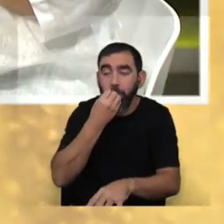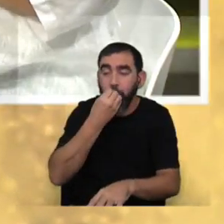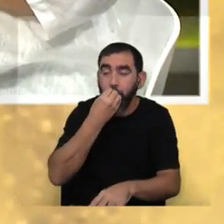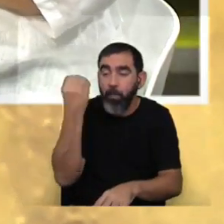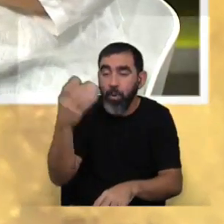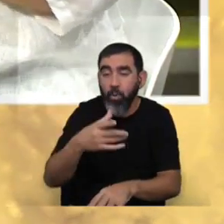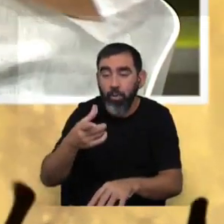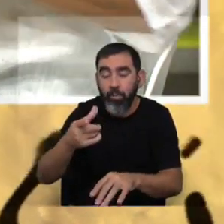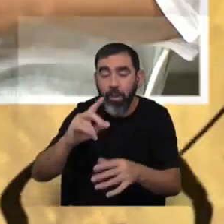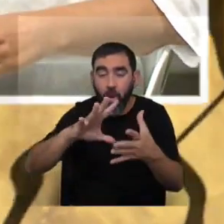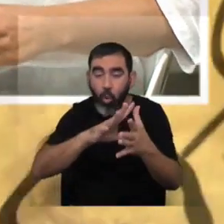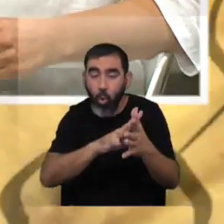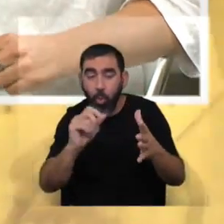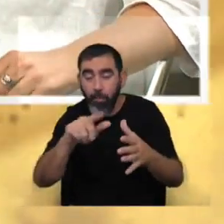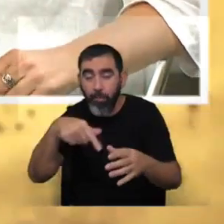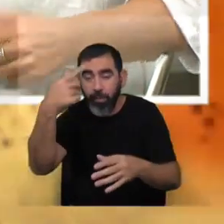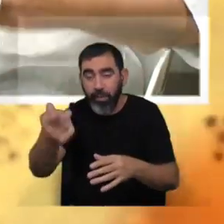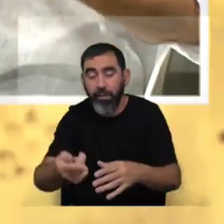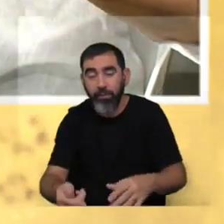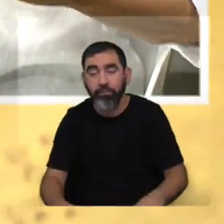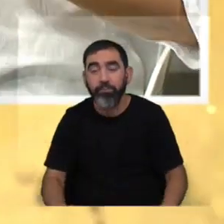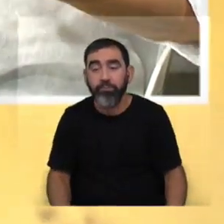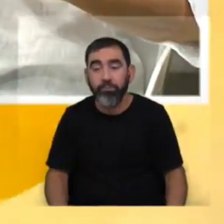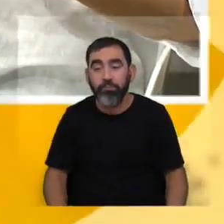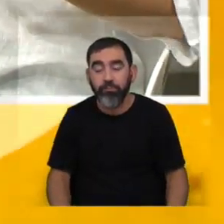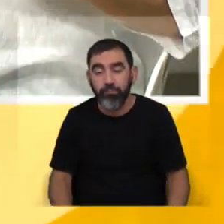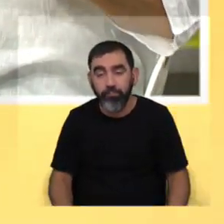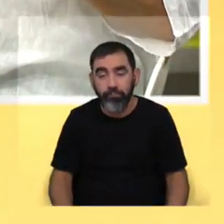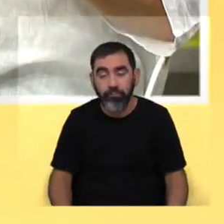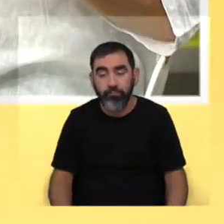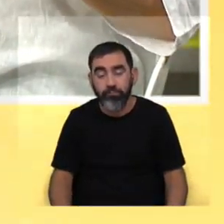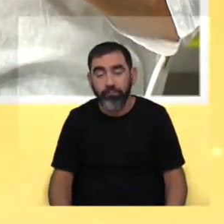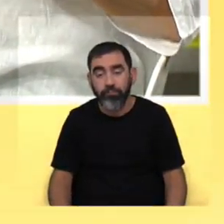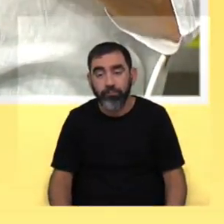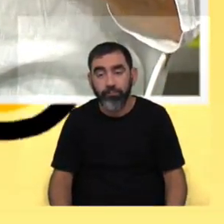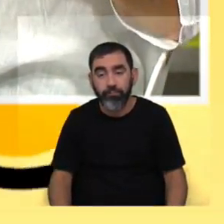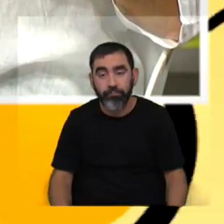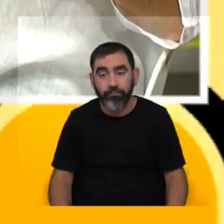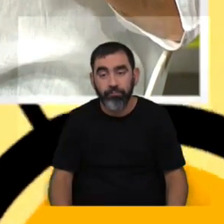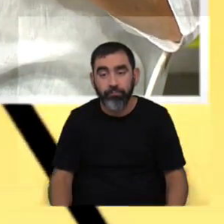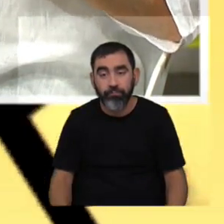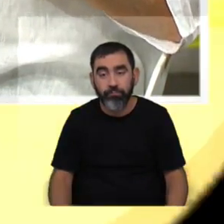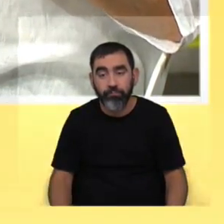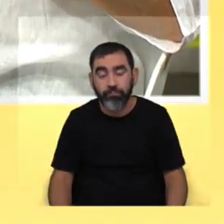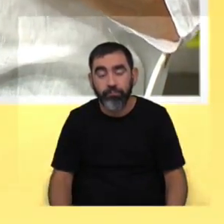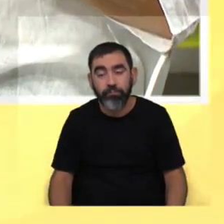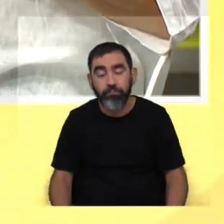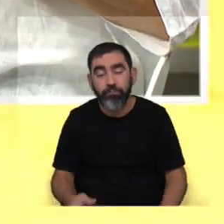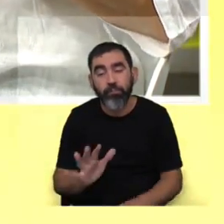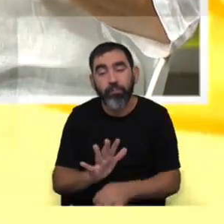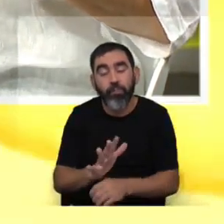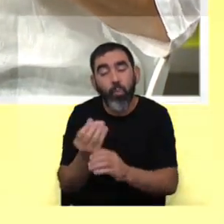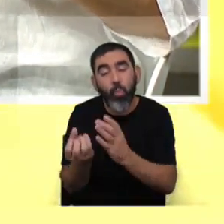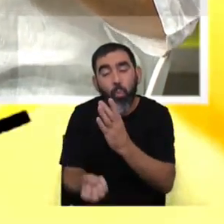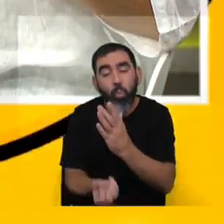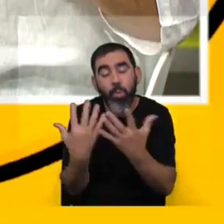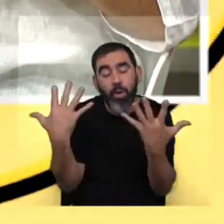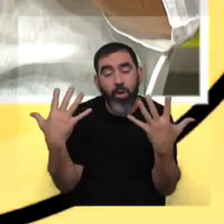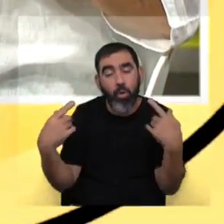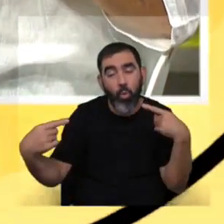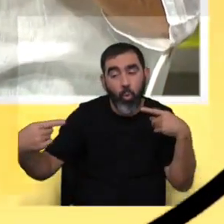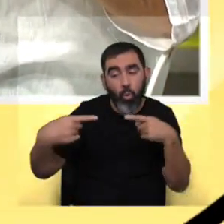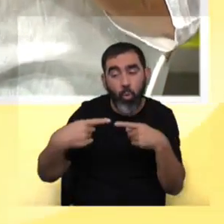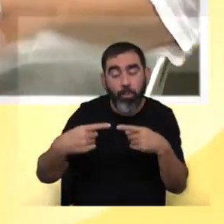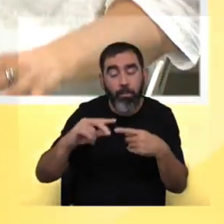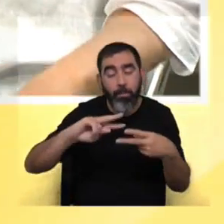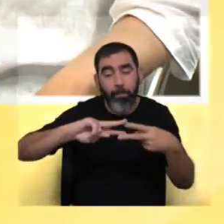poder multiplicarlas, nos permite varias cosas. Entonces es como una nueva combinación de genes. Y a su